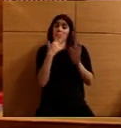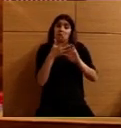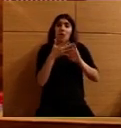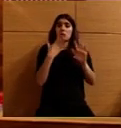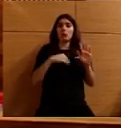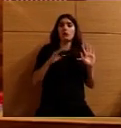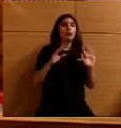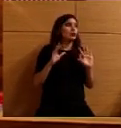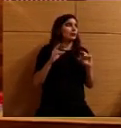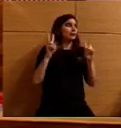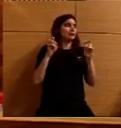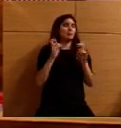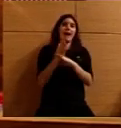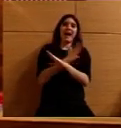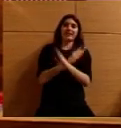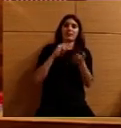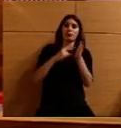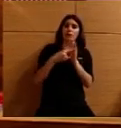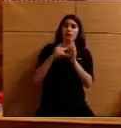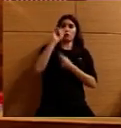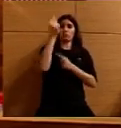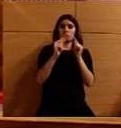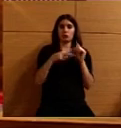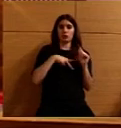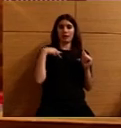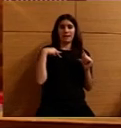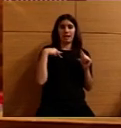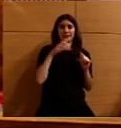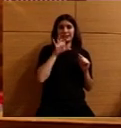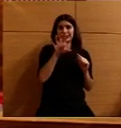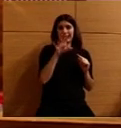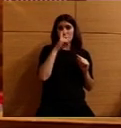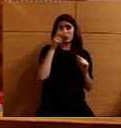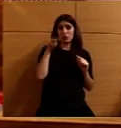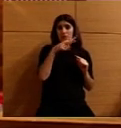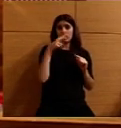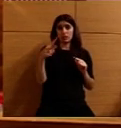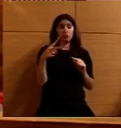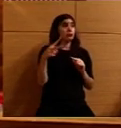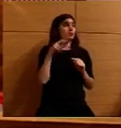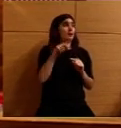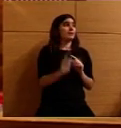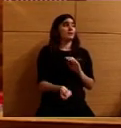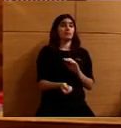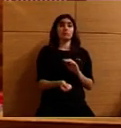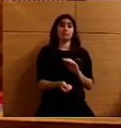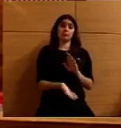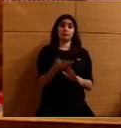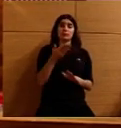hablando del anteproyecto de presupuestos generales del Estado para el 2022, donde hay un incremento